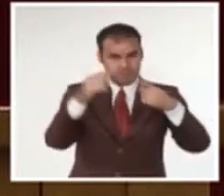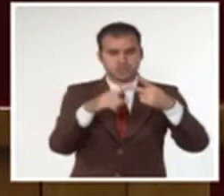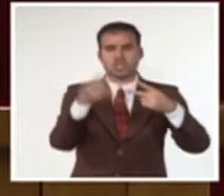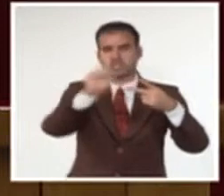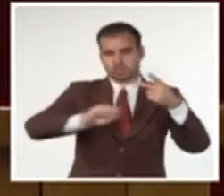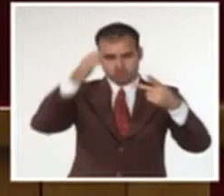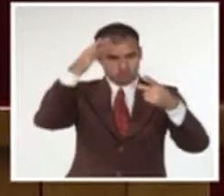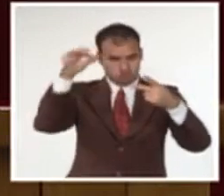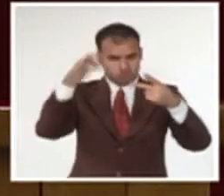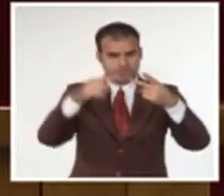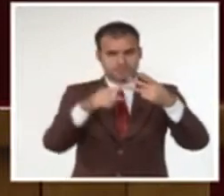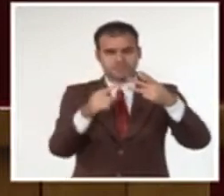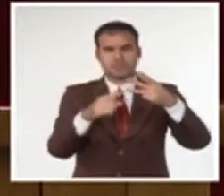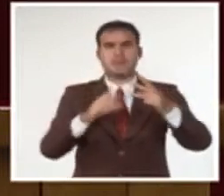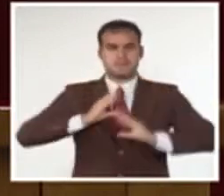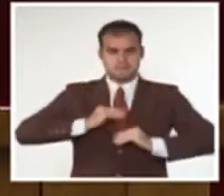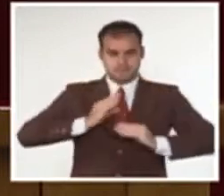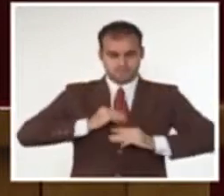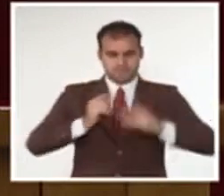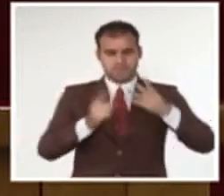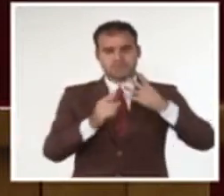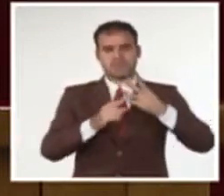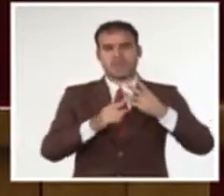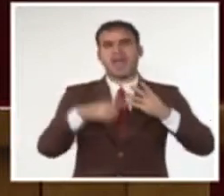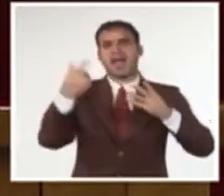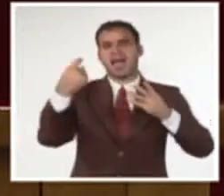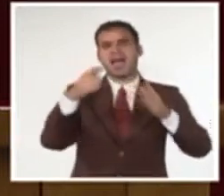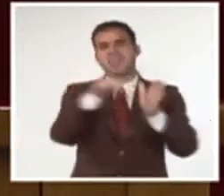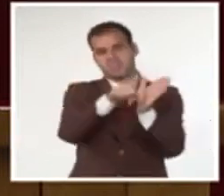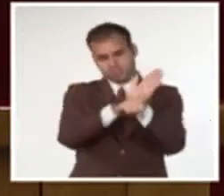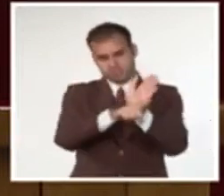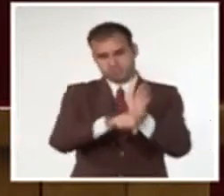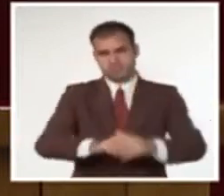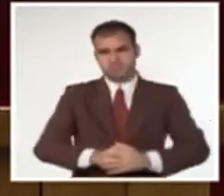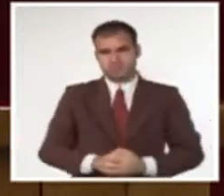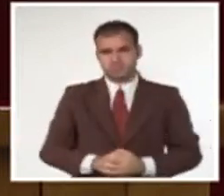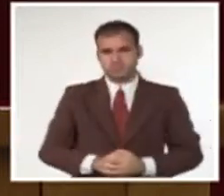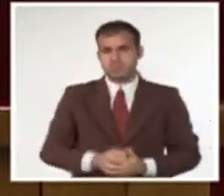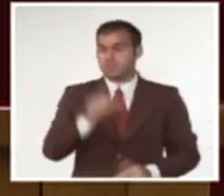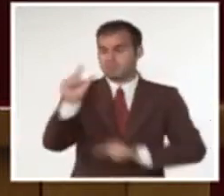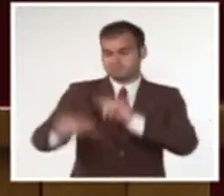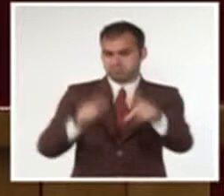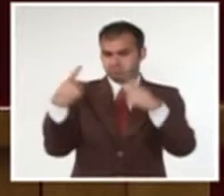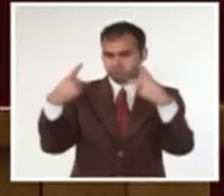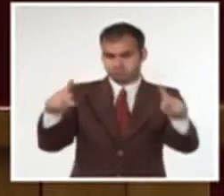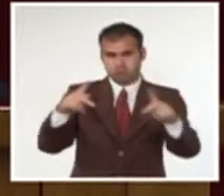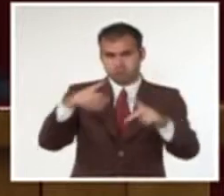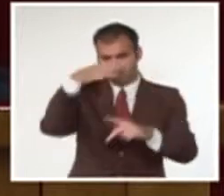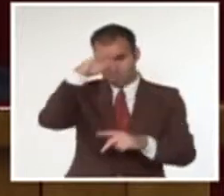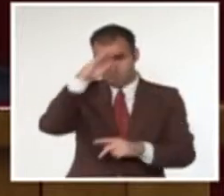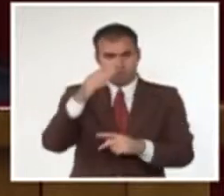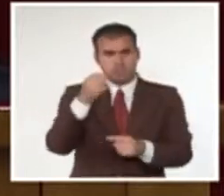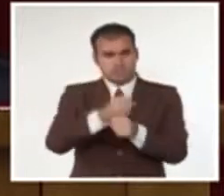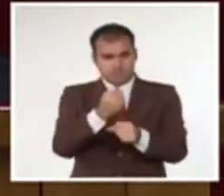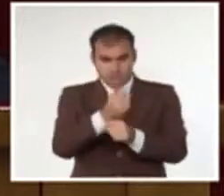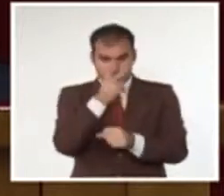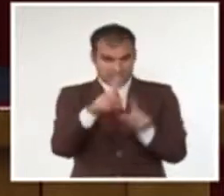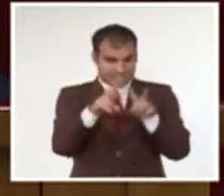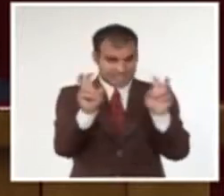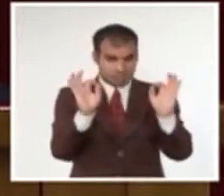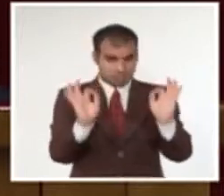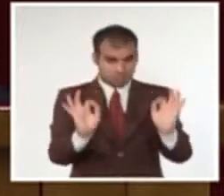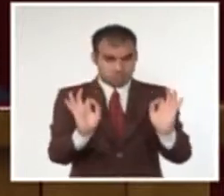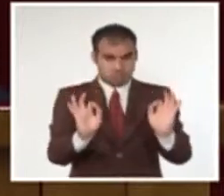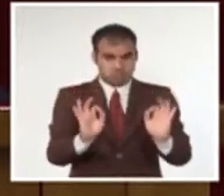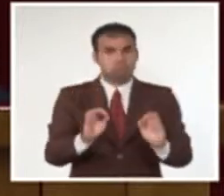sociología, pedagogía y derecho. Los profesionales cubanos más destacados de estas especialidades, con